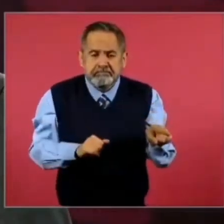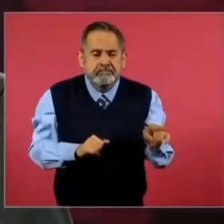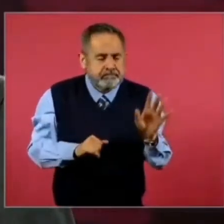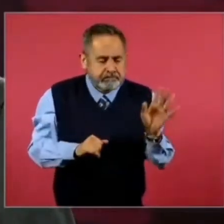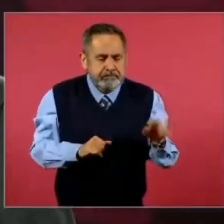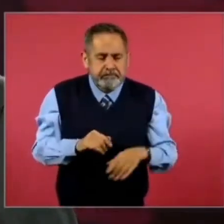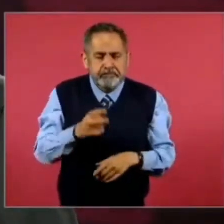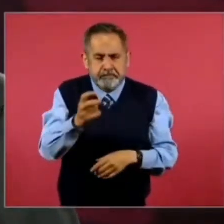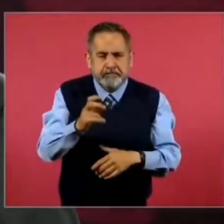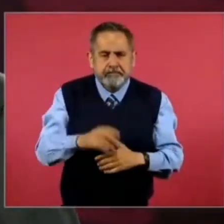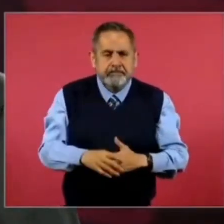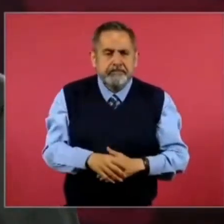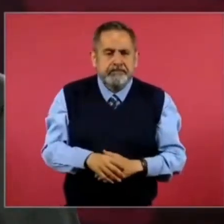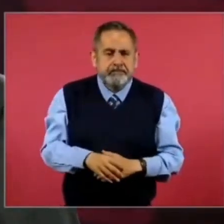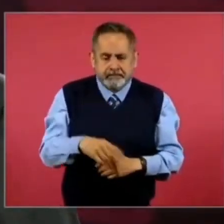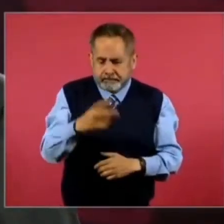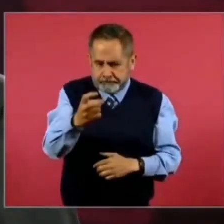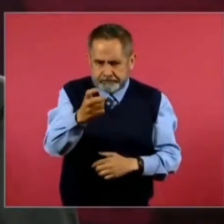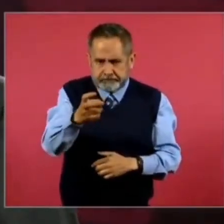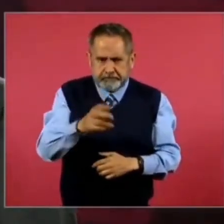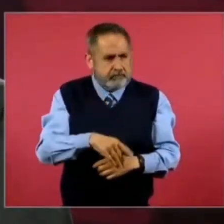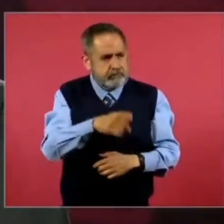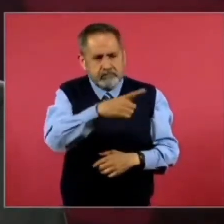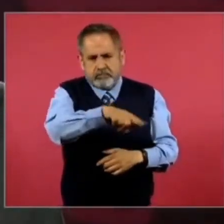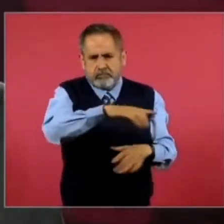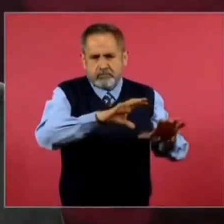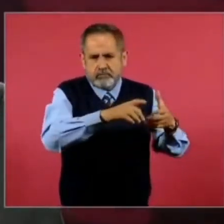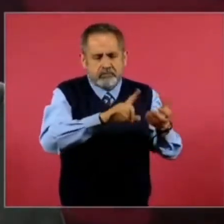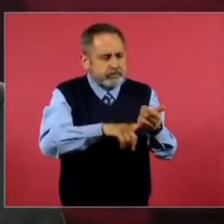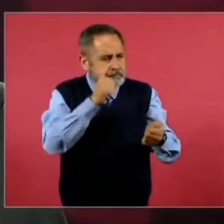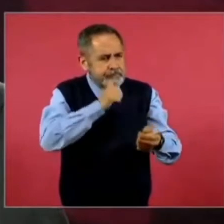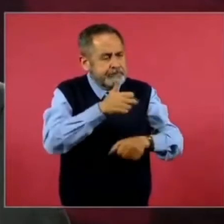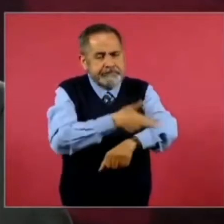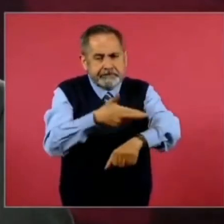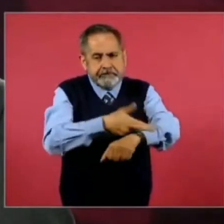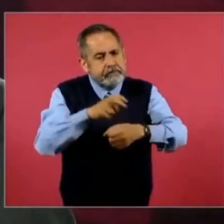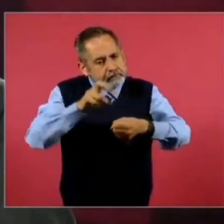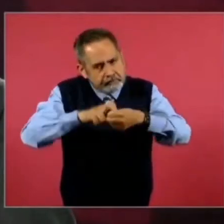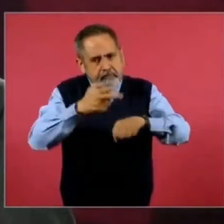Y sí, todo el trámite se hizo allá,